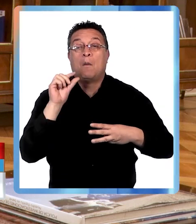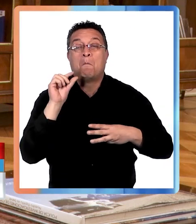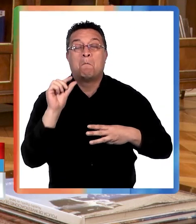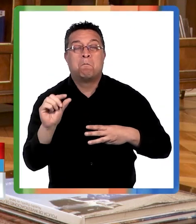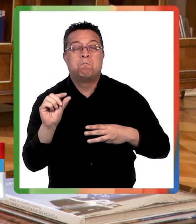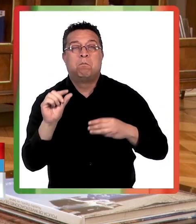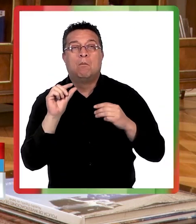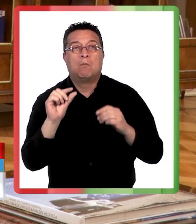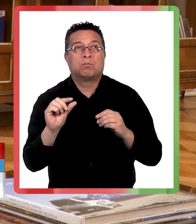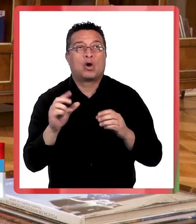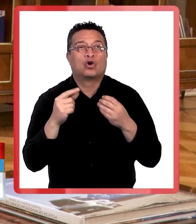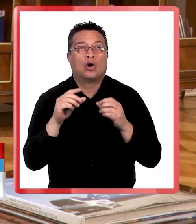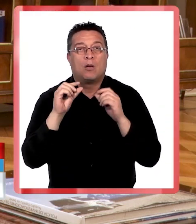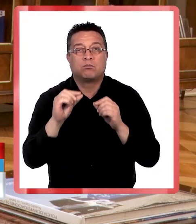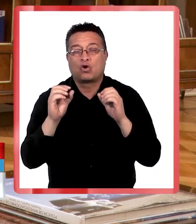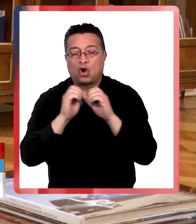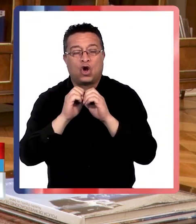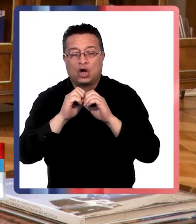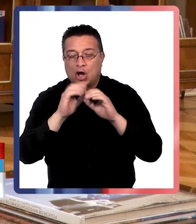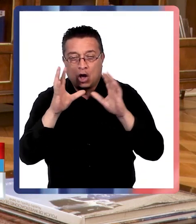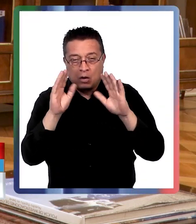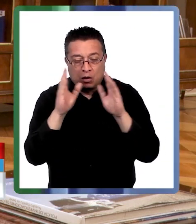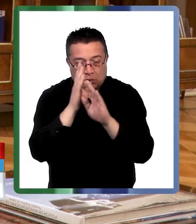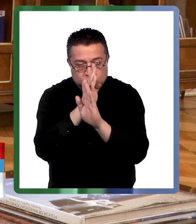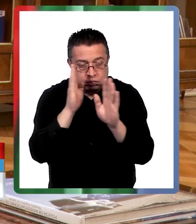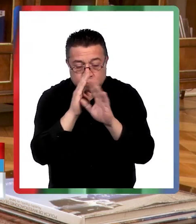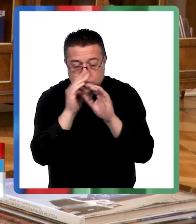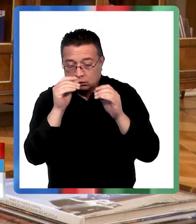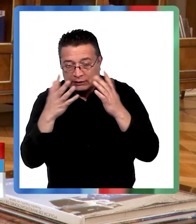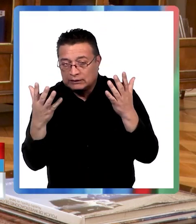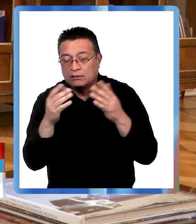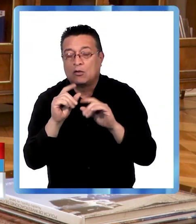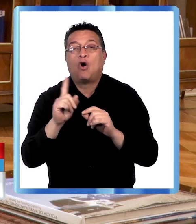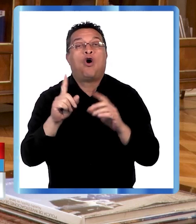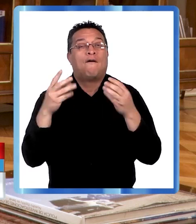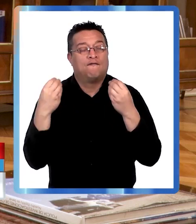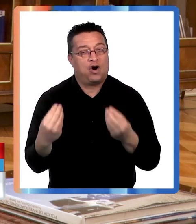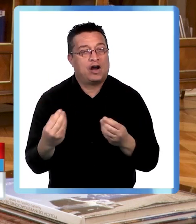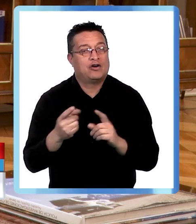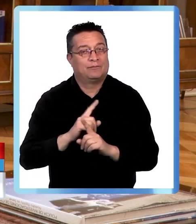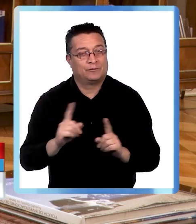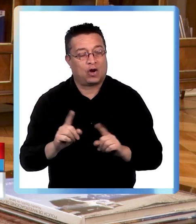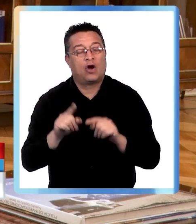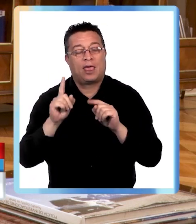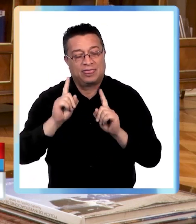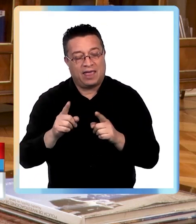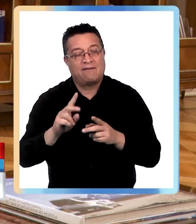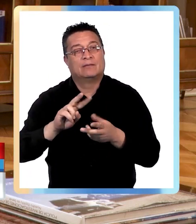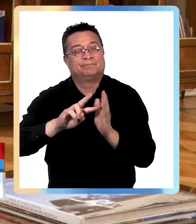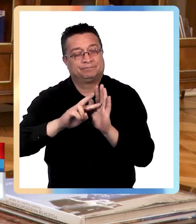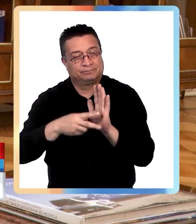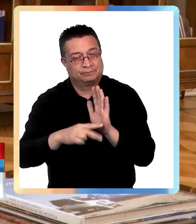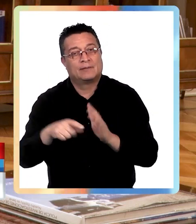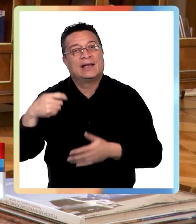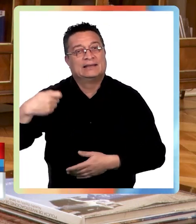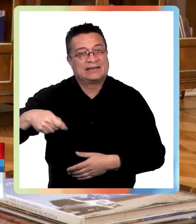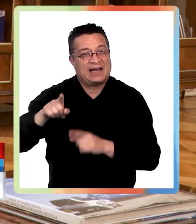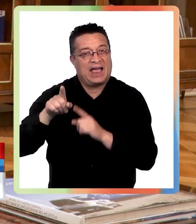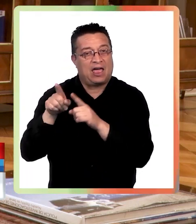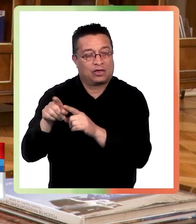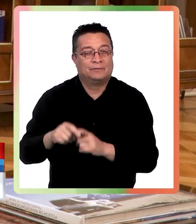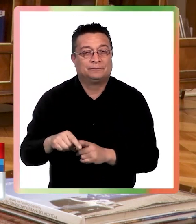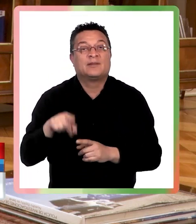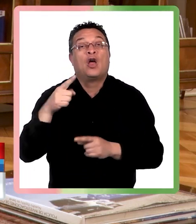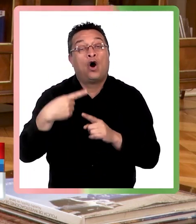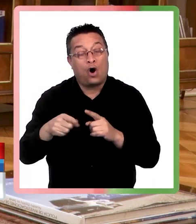digamos, pocos matices en la actuación. Eso no es bueno y pensamos que se debe corregir en el Senado. Otro tema que se